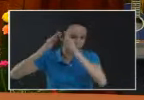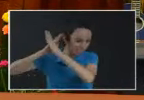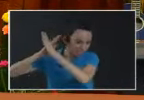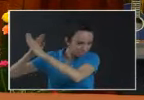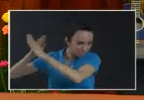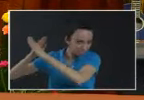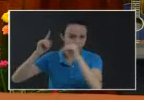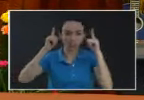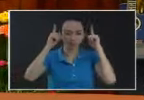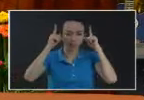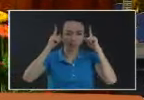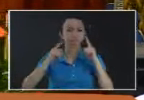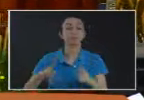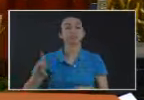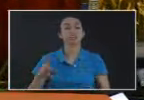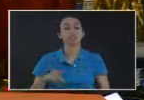Resistí al diablo.